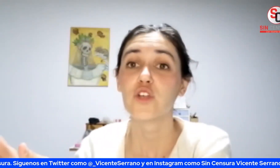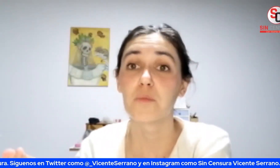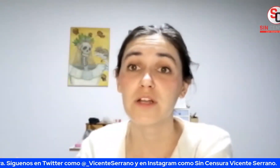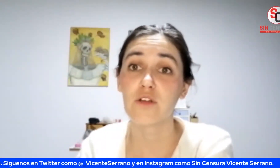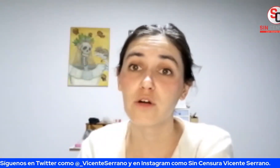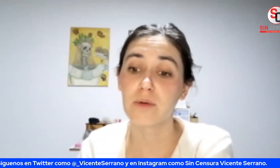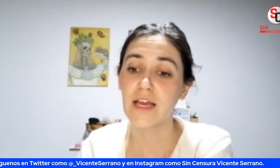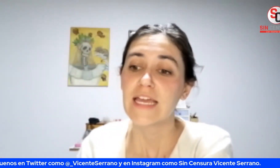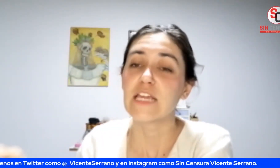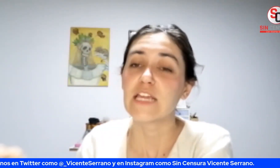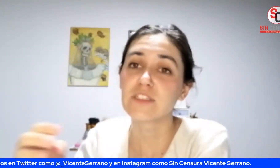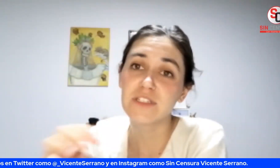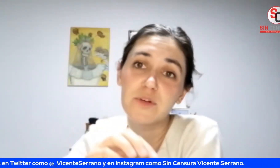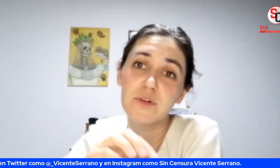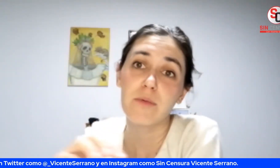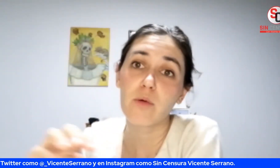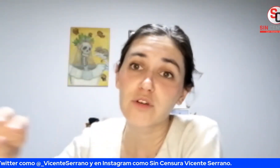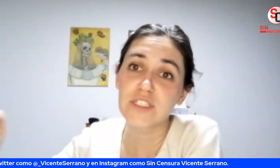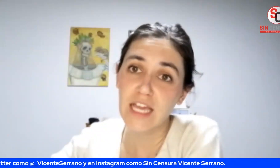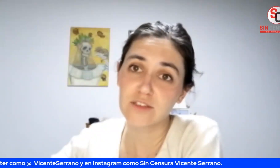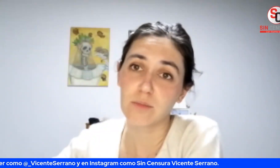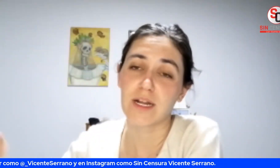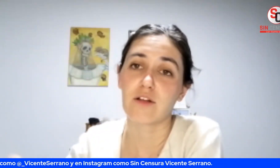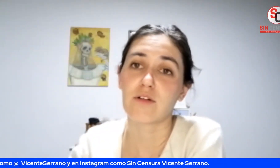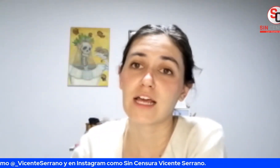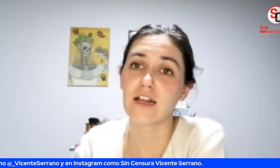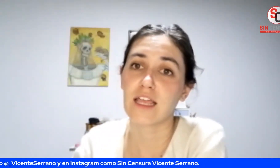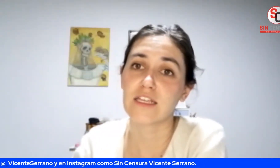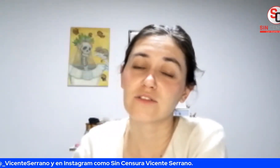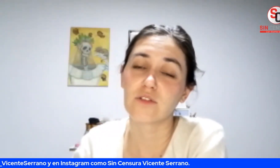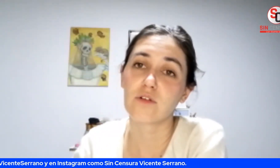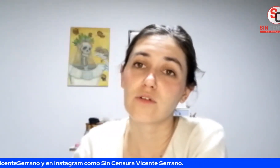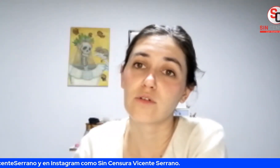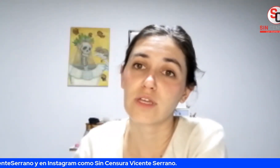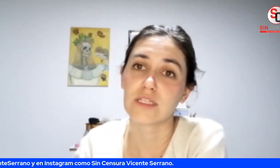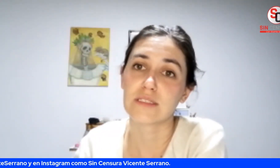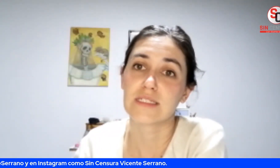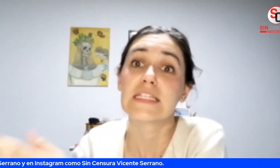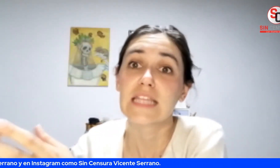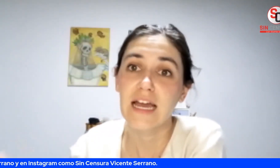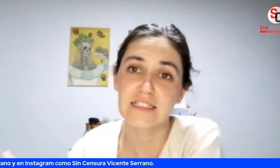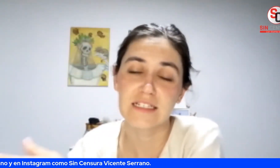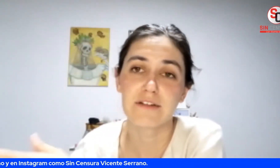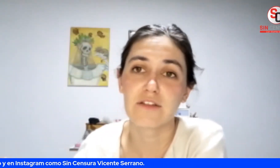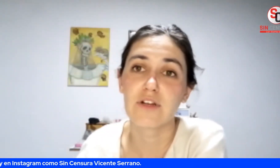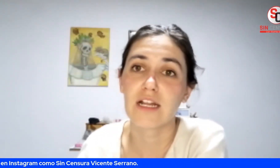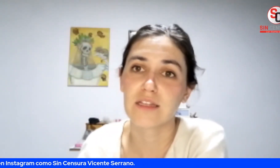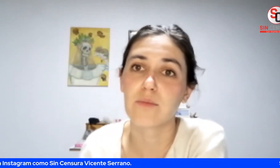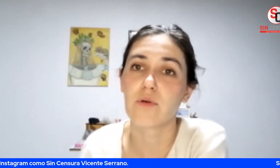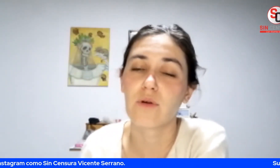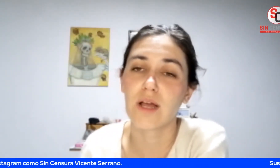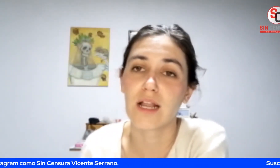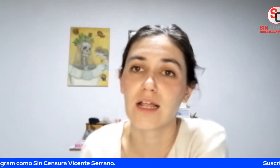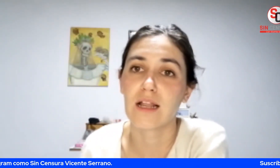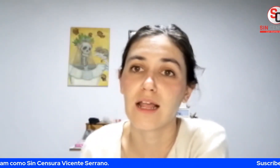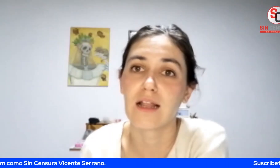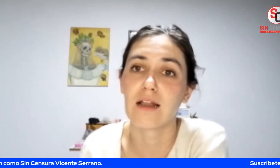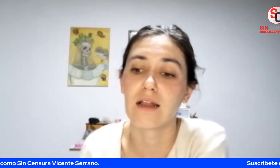tiempo su mano de obra y justamente porque había un proyecto para lograr esto sin abandonar